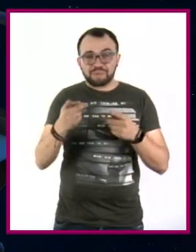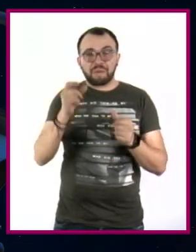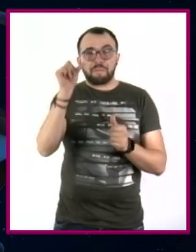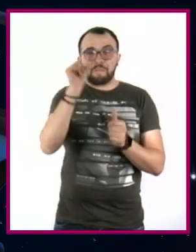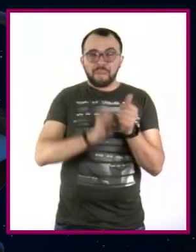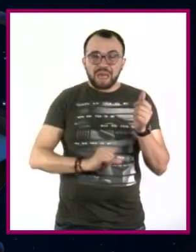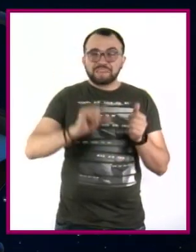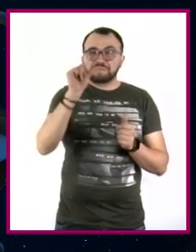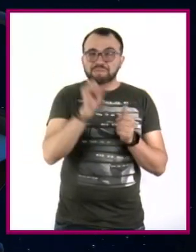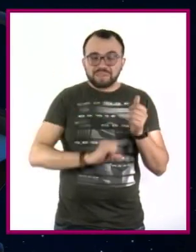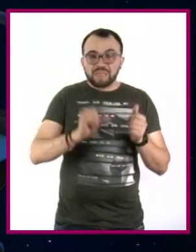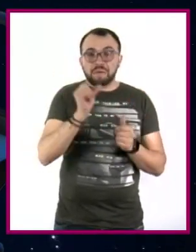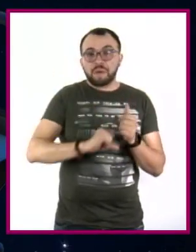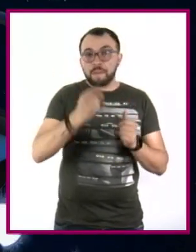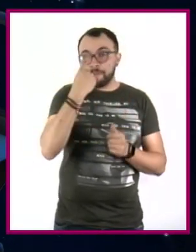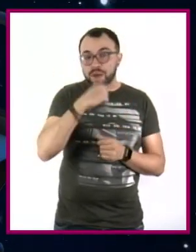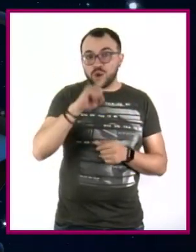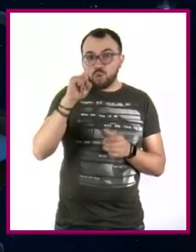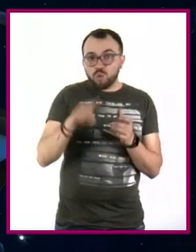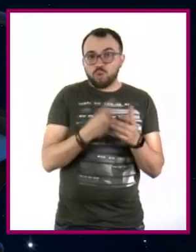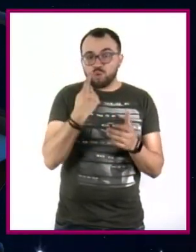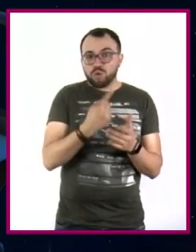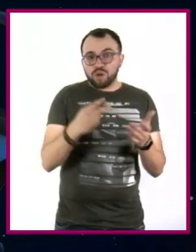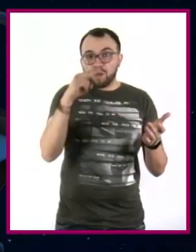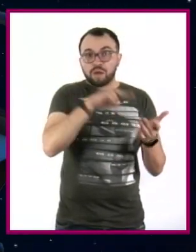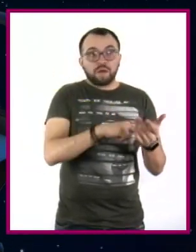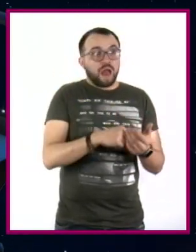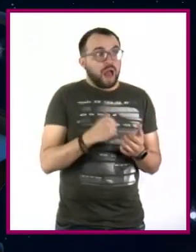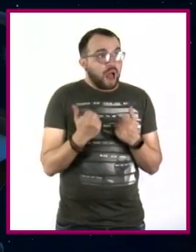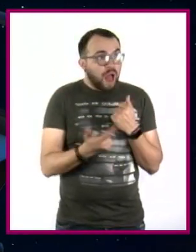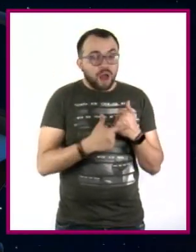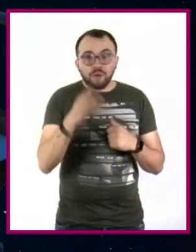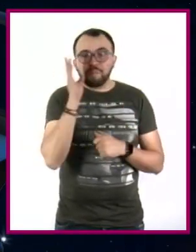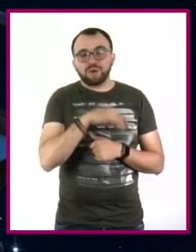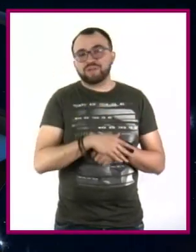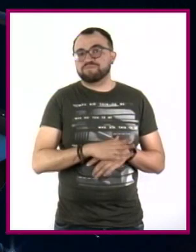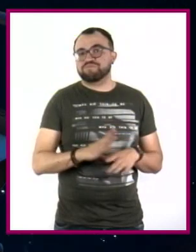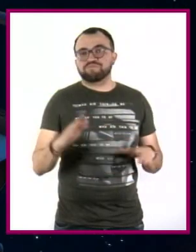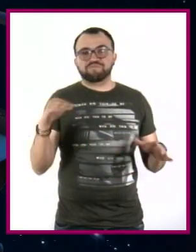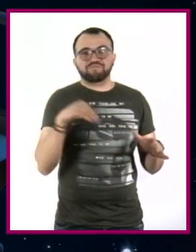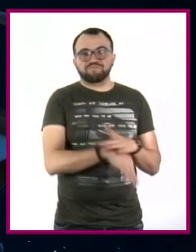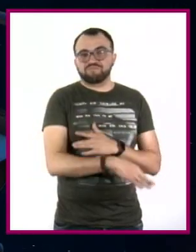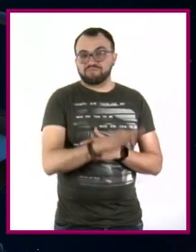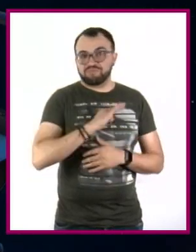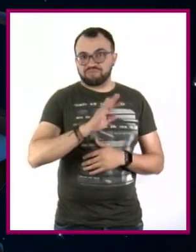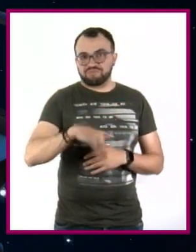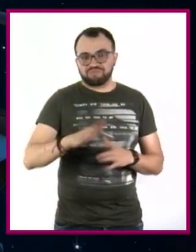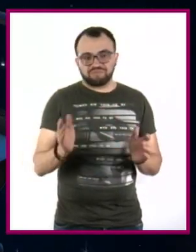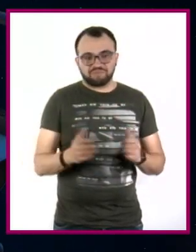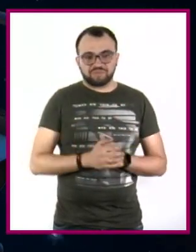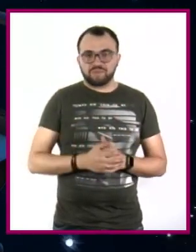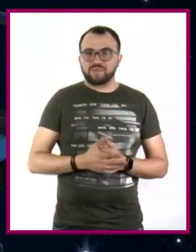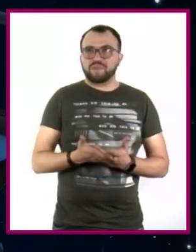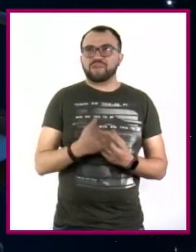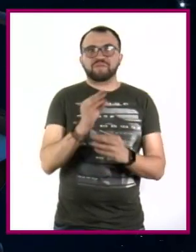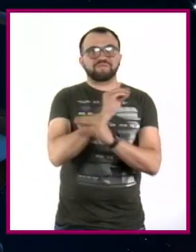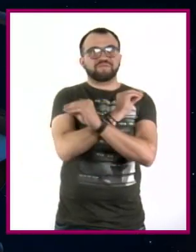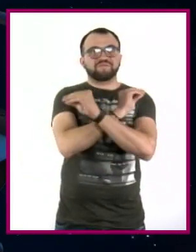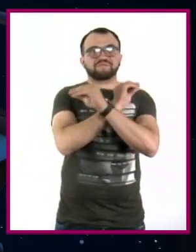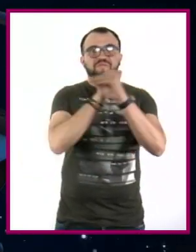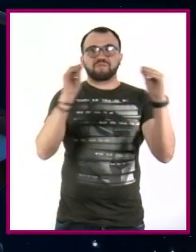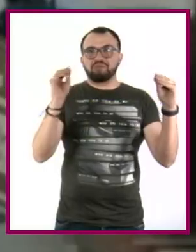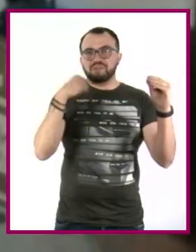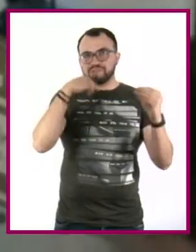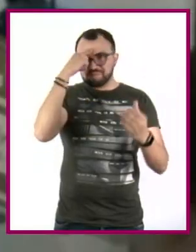para una sola misión y si algo sale mal, pues ya estuvo. Caray. Además, tanto silencio y vacío